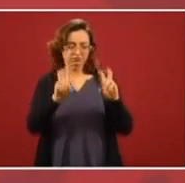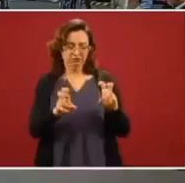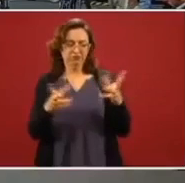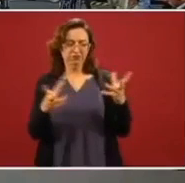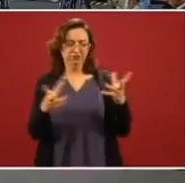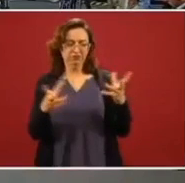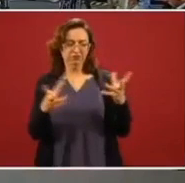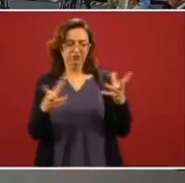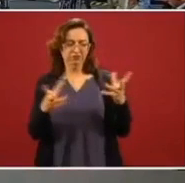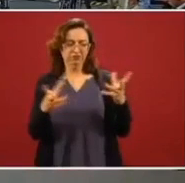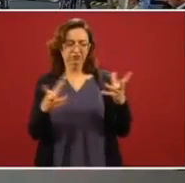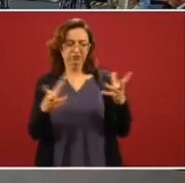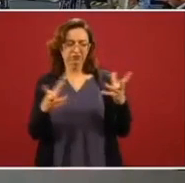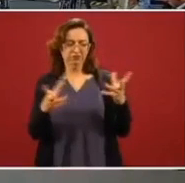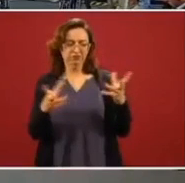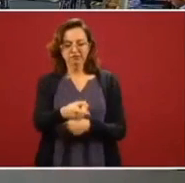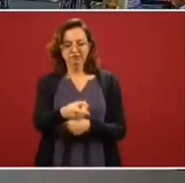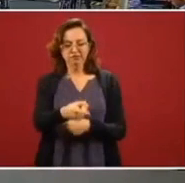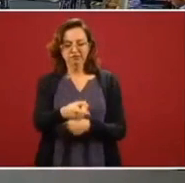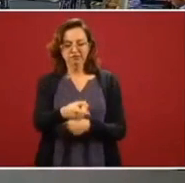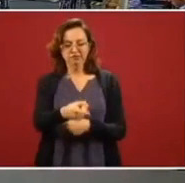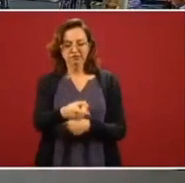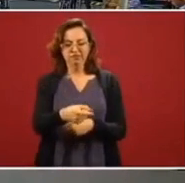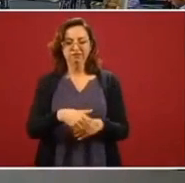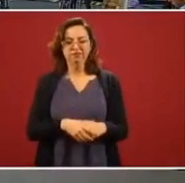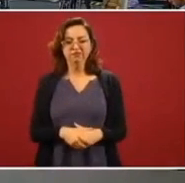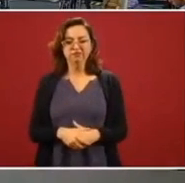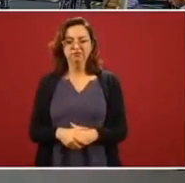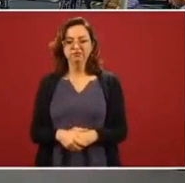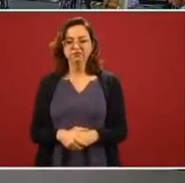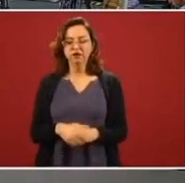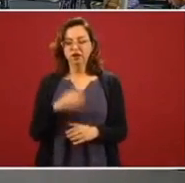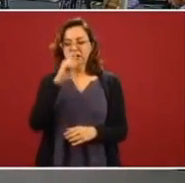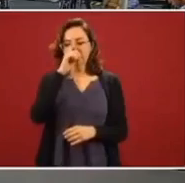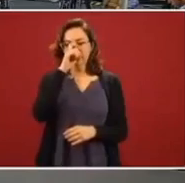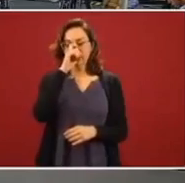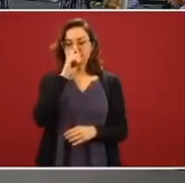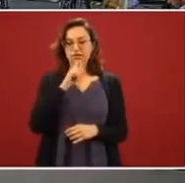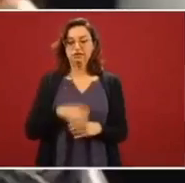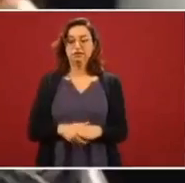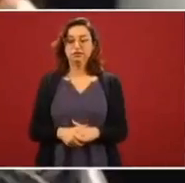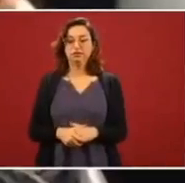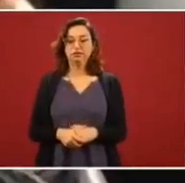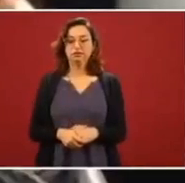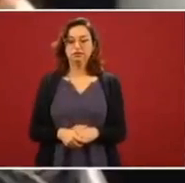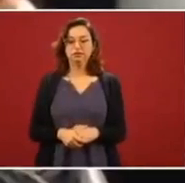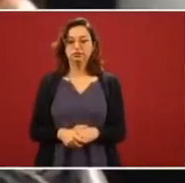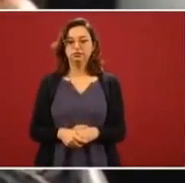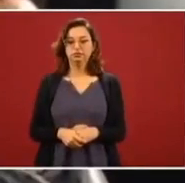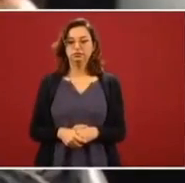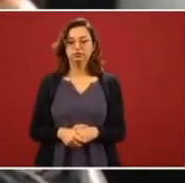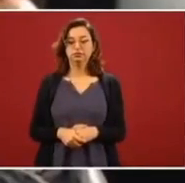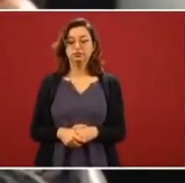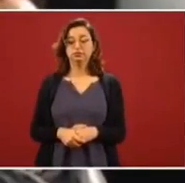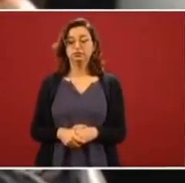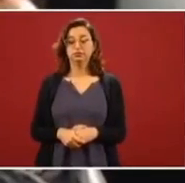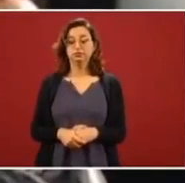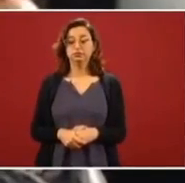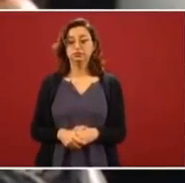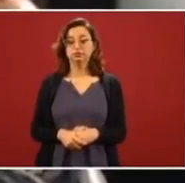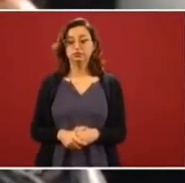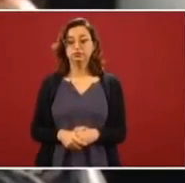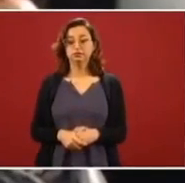Mercante. with the merchant marines. El 2% del expuesto patrimonial